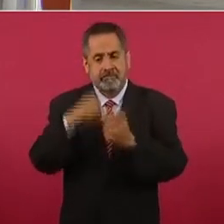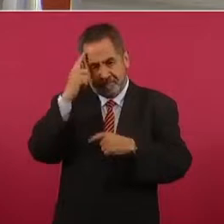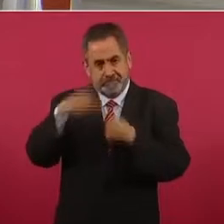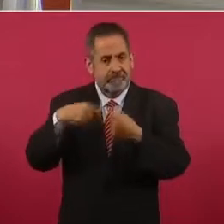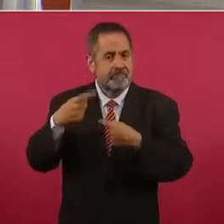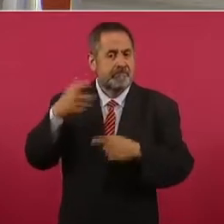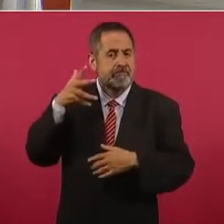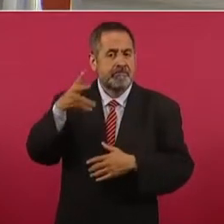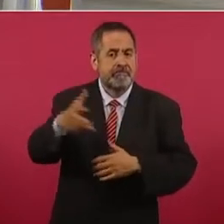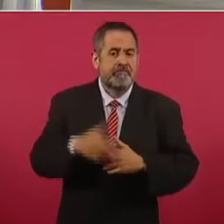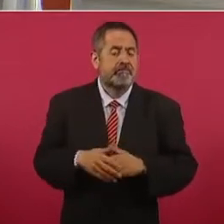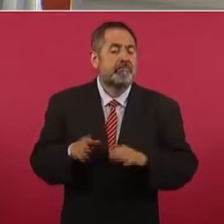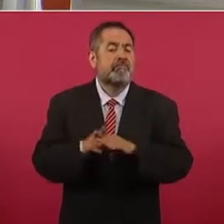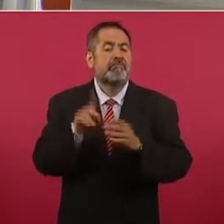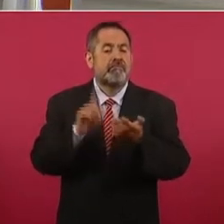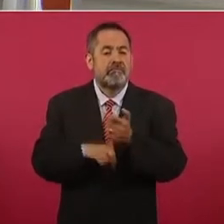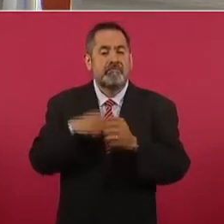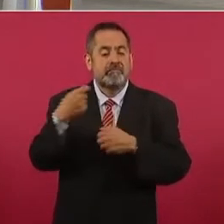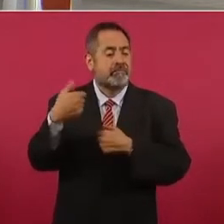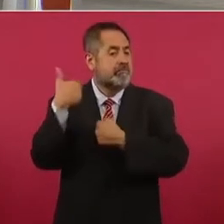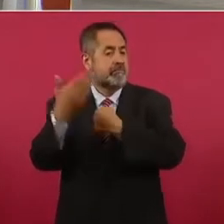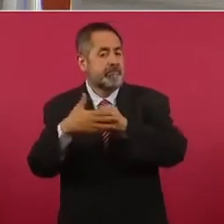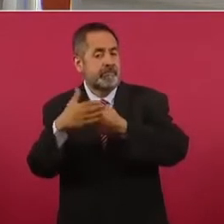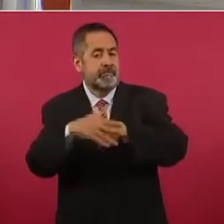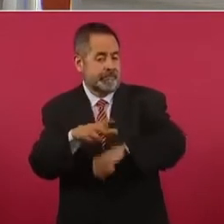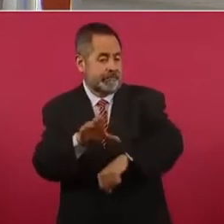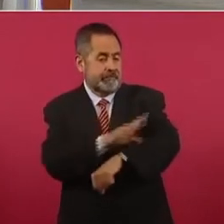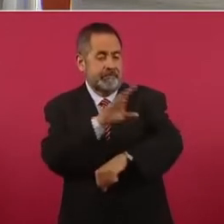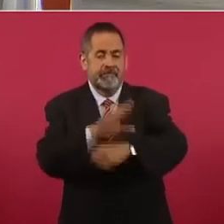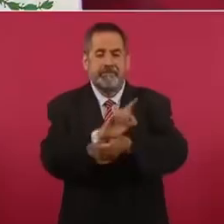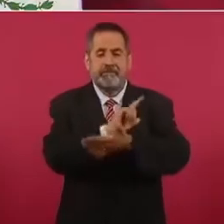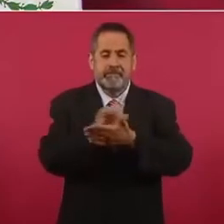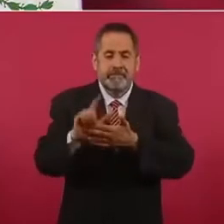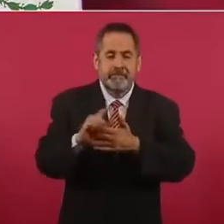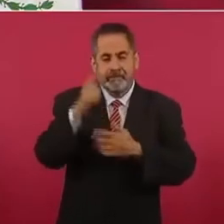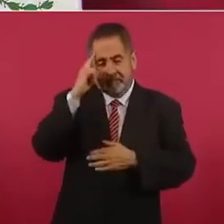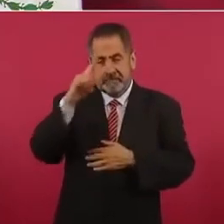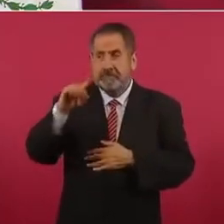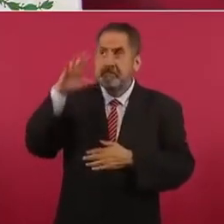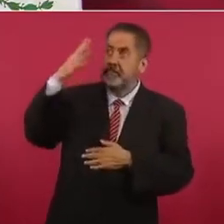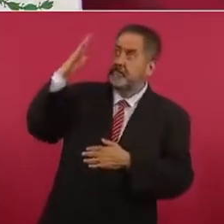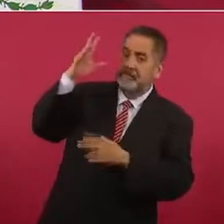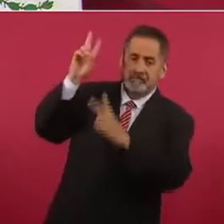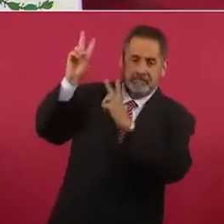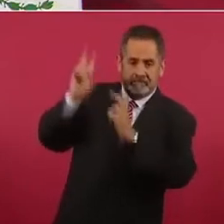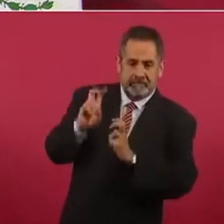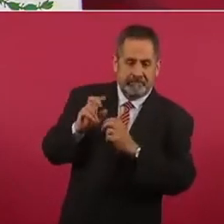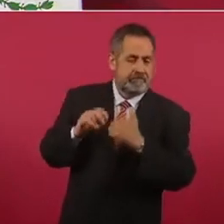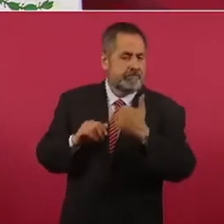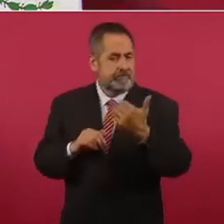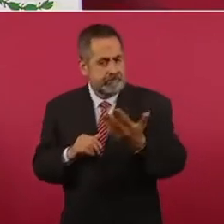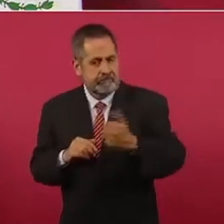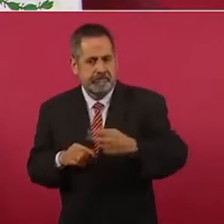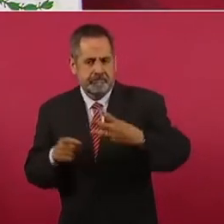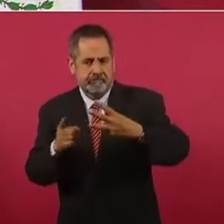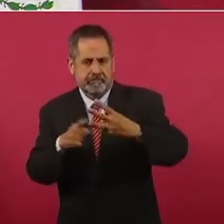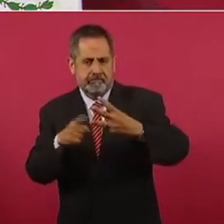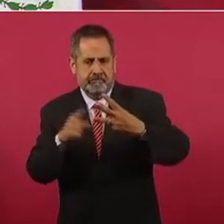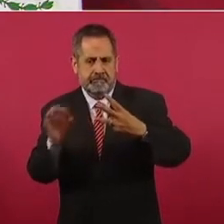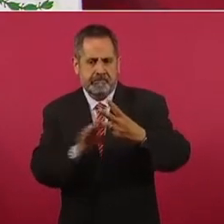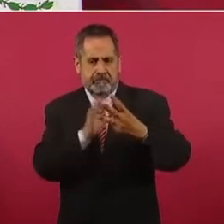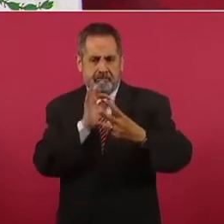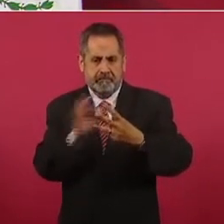futuro, que son las energías limpias, especialmente la solar. Y eso me lleva al tercer y último